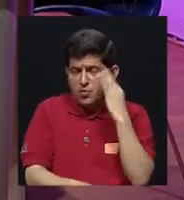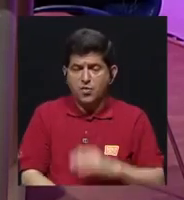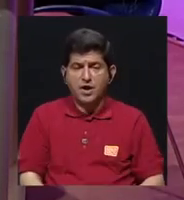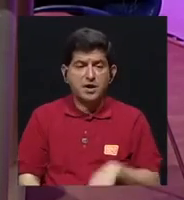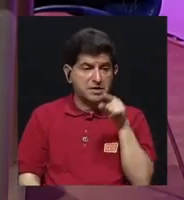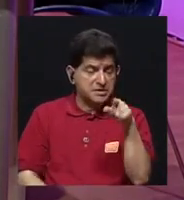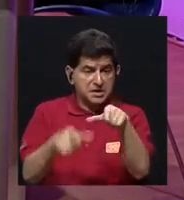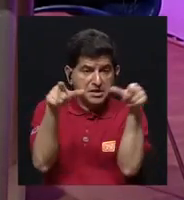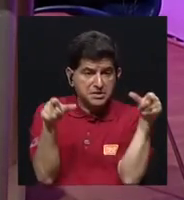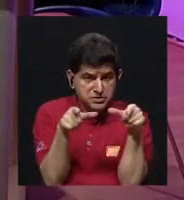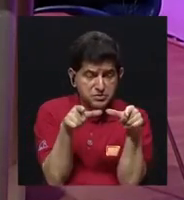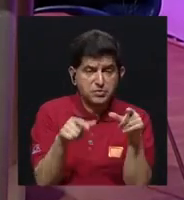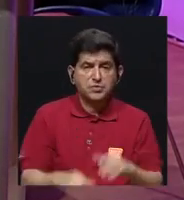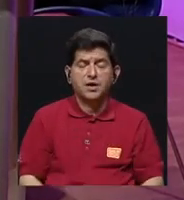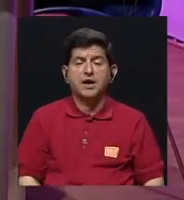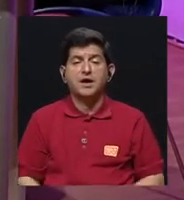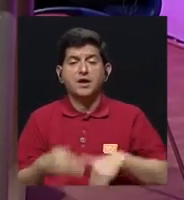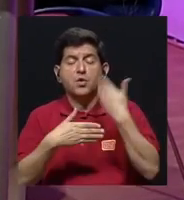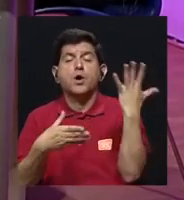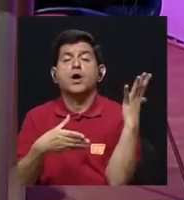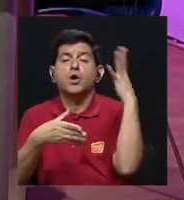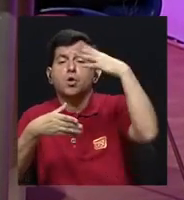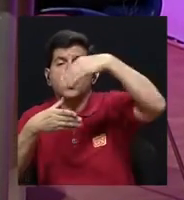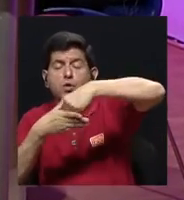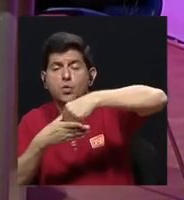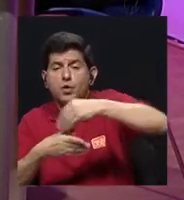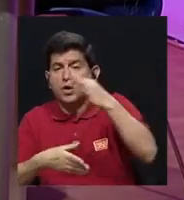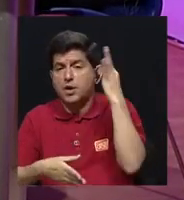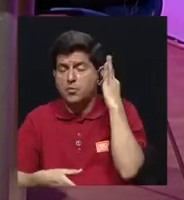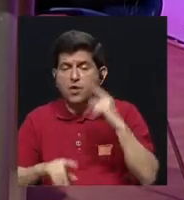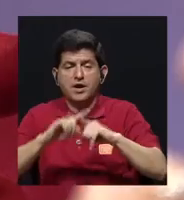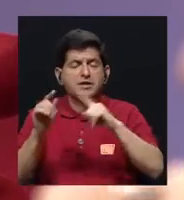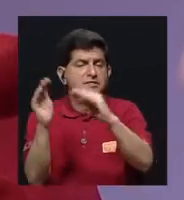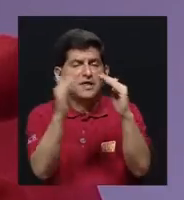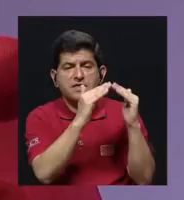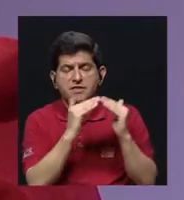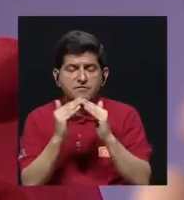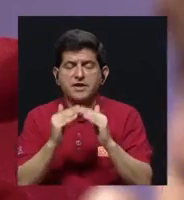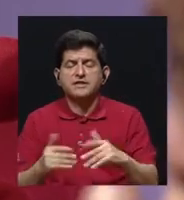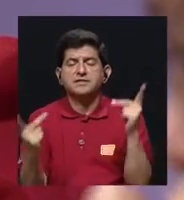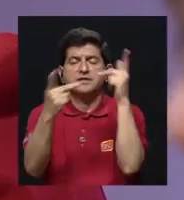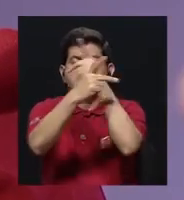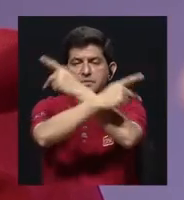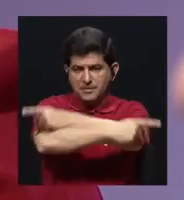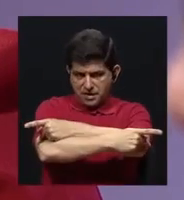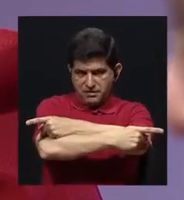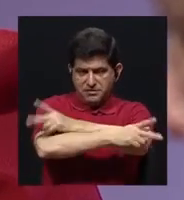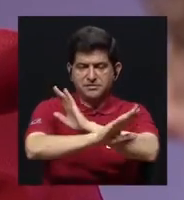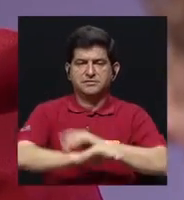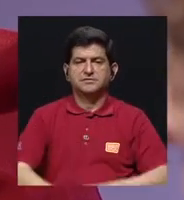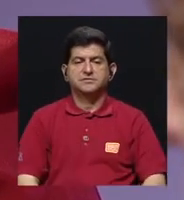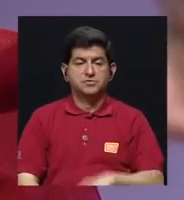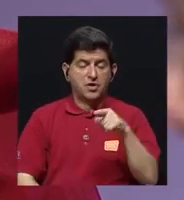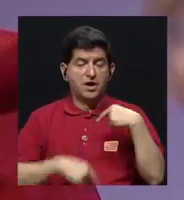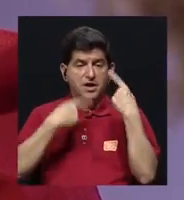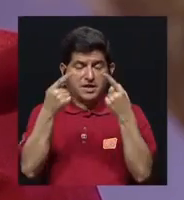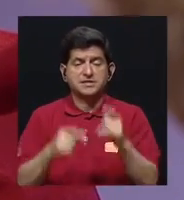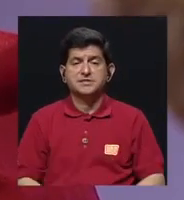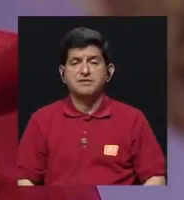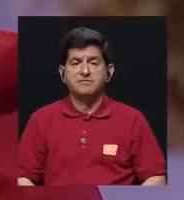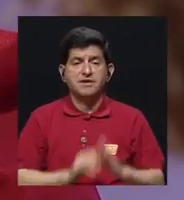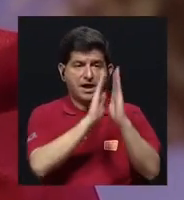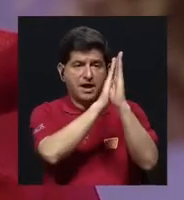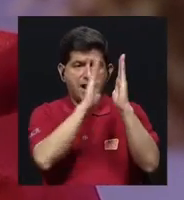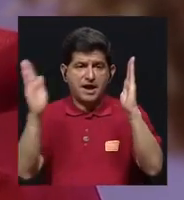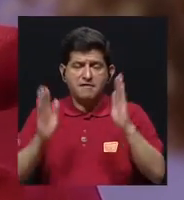y posteriormente incluimos también a mujeres de varias comunidades de Paraíso que iban a la Biblioteca